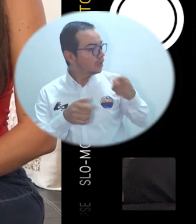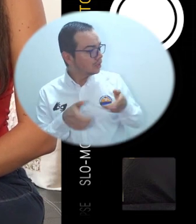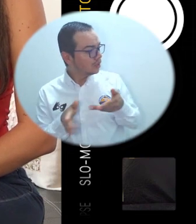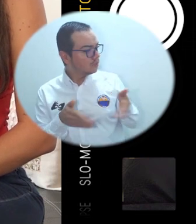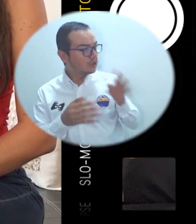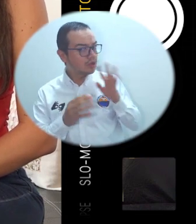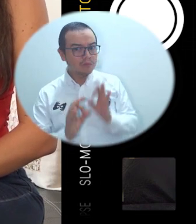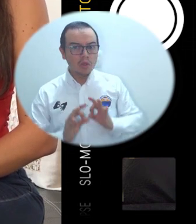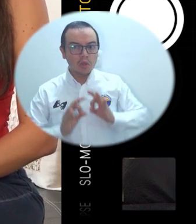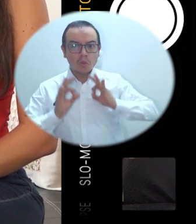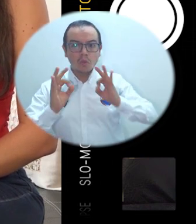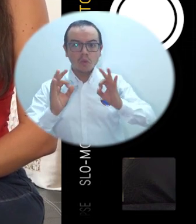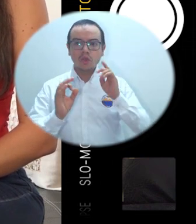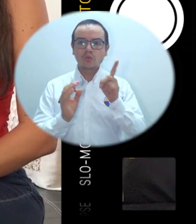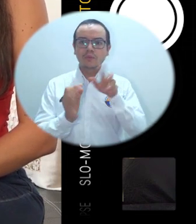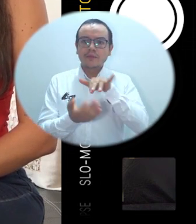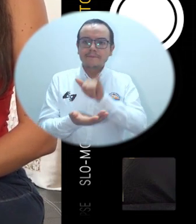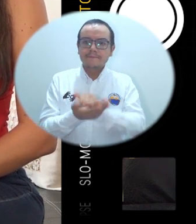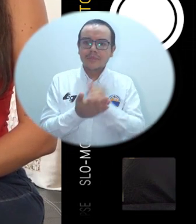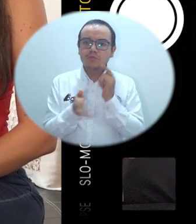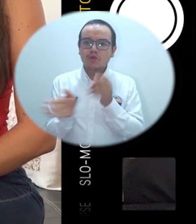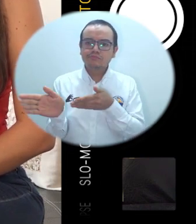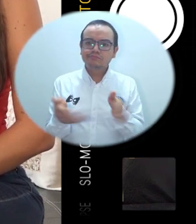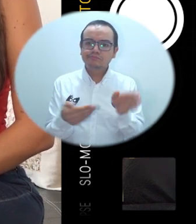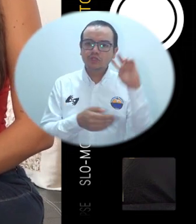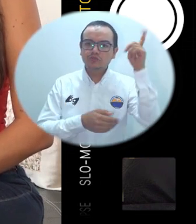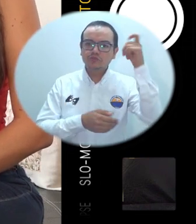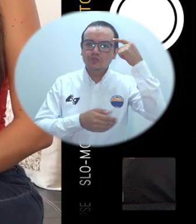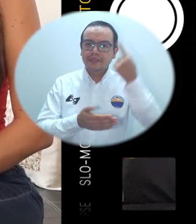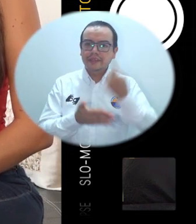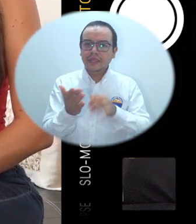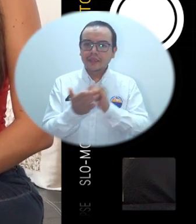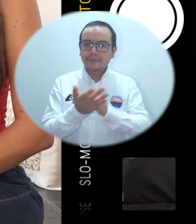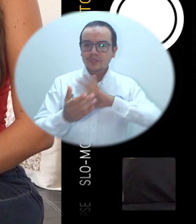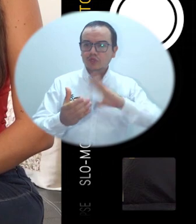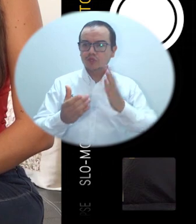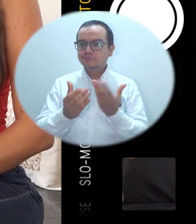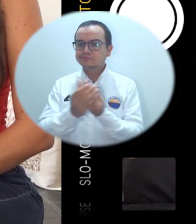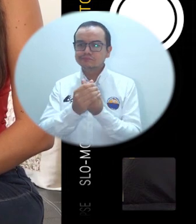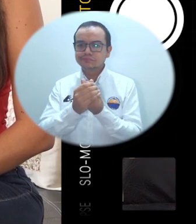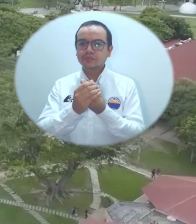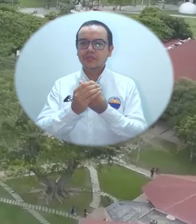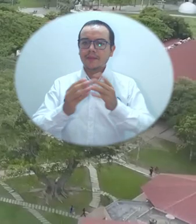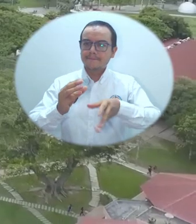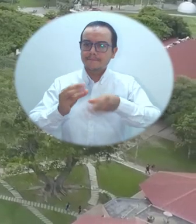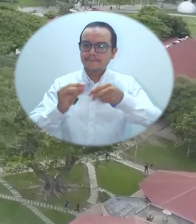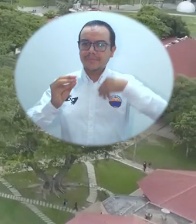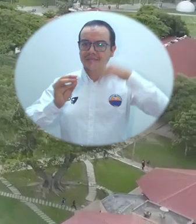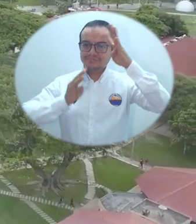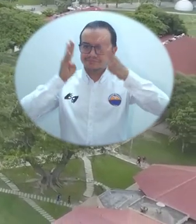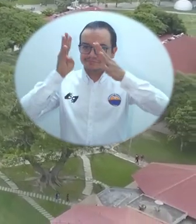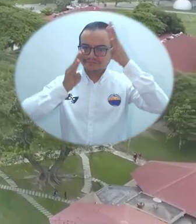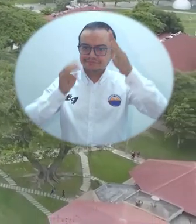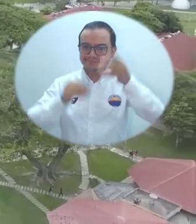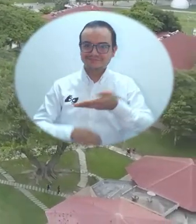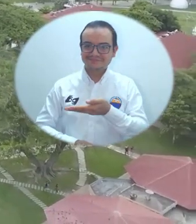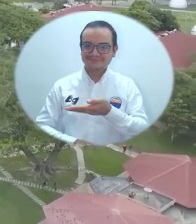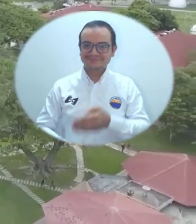este programa, creado en el marco del Plan de Gobierno por una universidad más incluyente e innovadora.